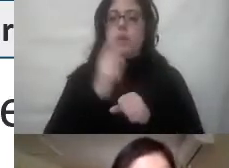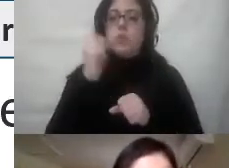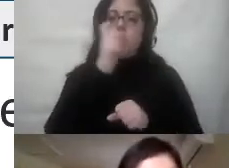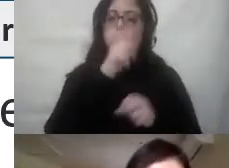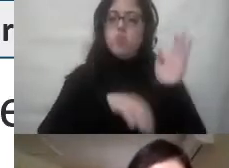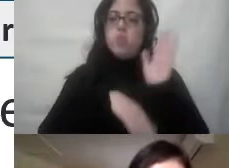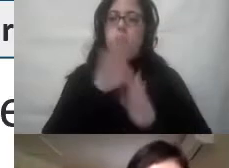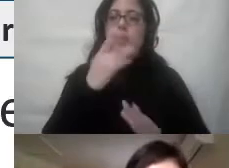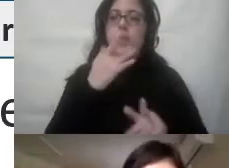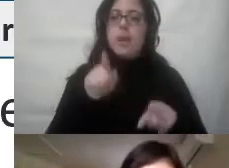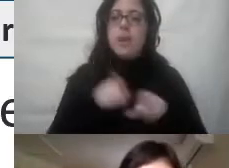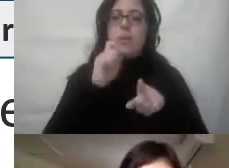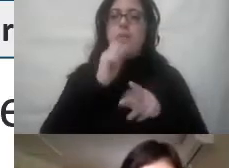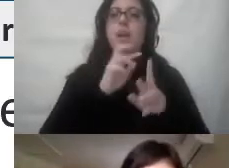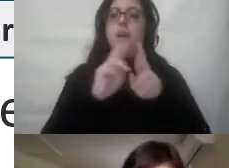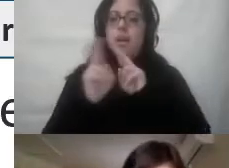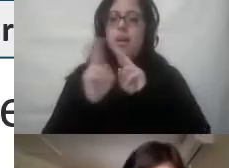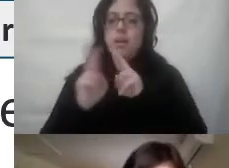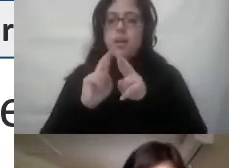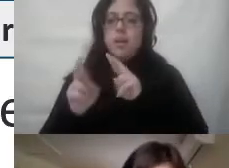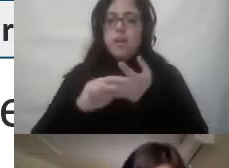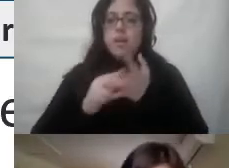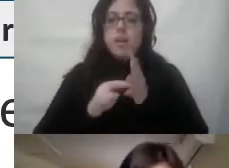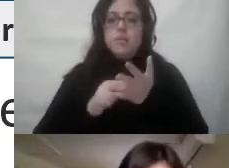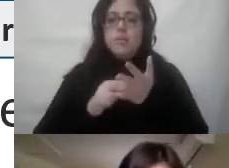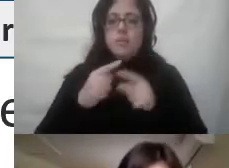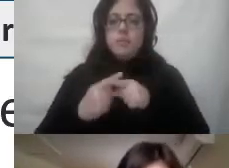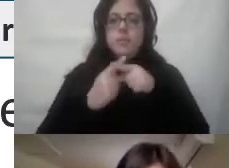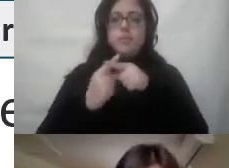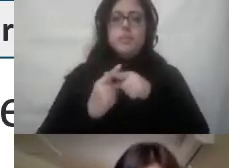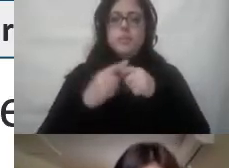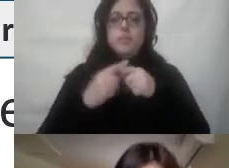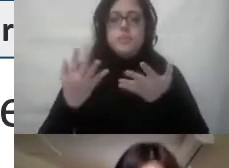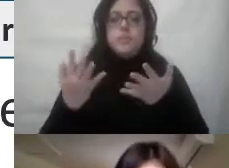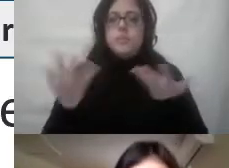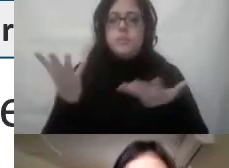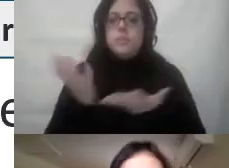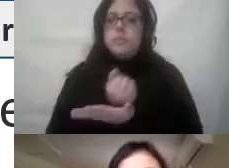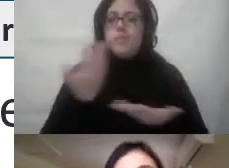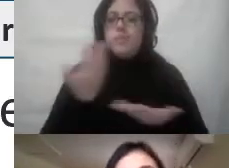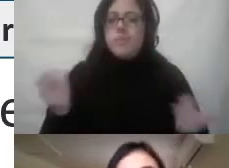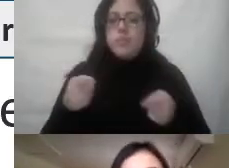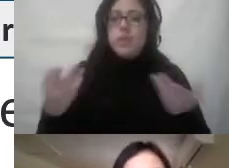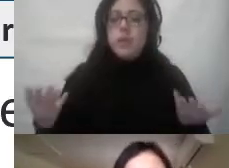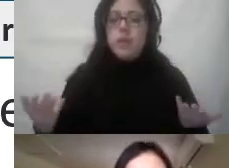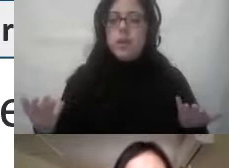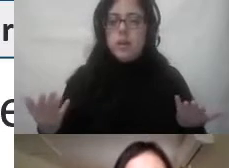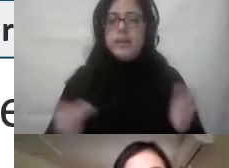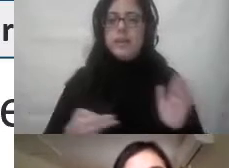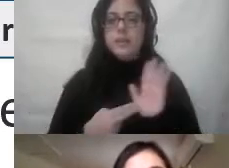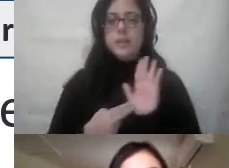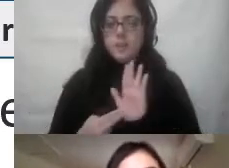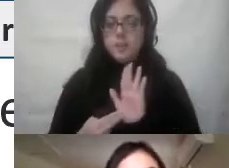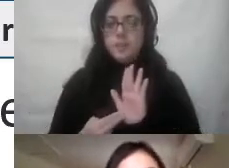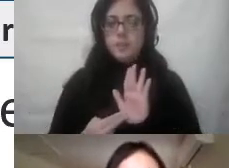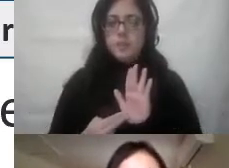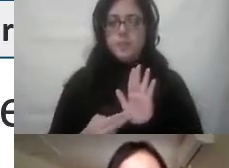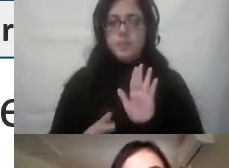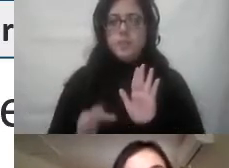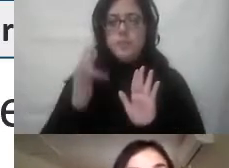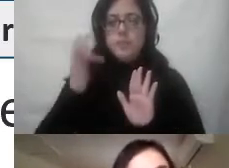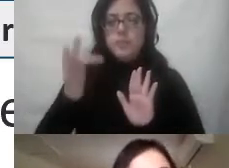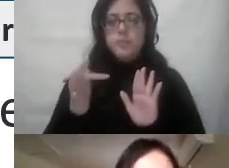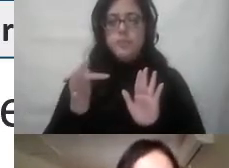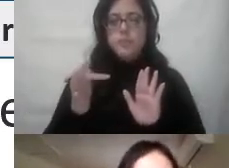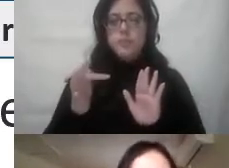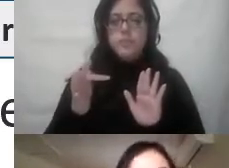sí dan respuesta al problema socialmente relevante. Ahora, ¿cómo se logra esto? Vamos a mostrar más adelante un ejemplo,